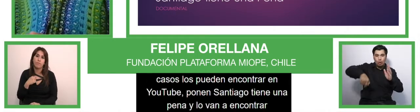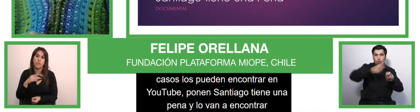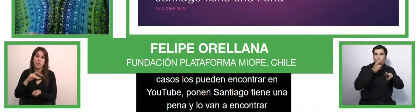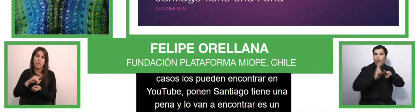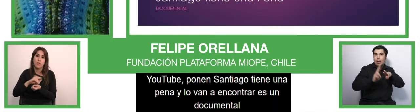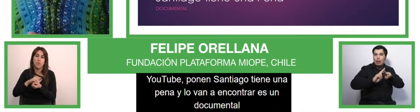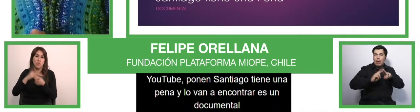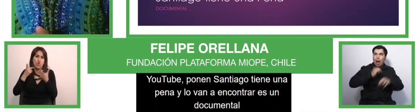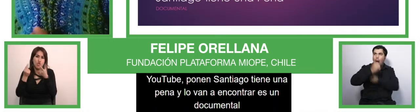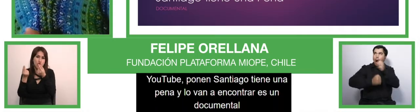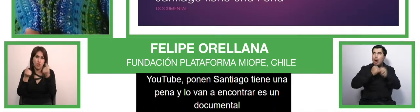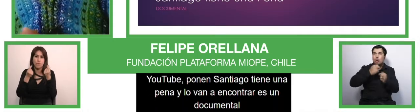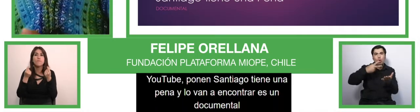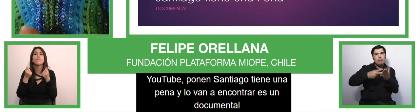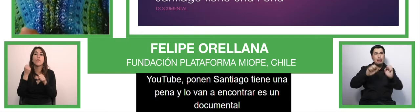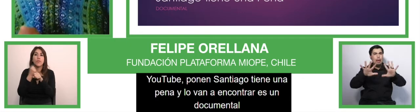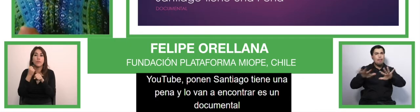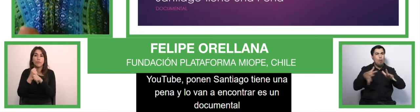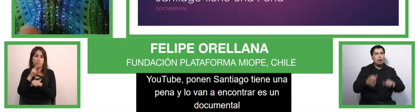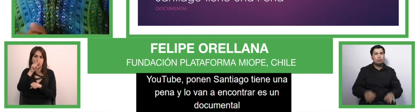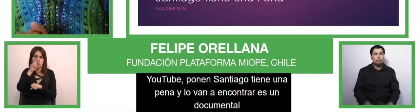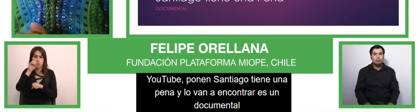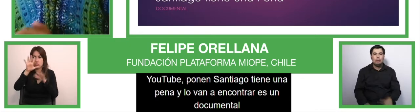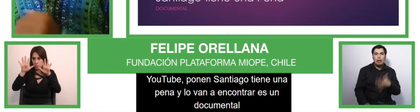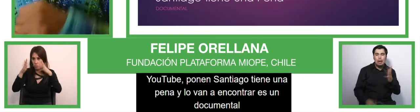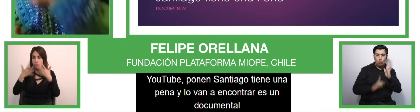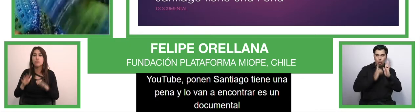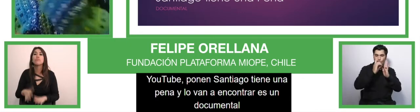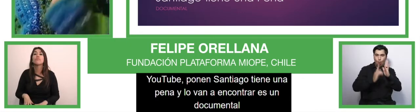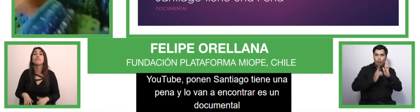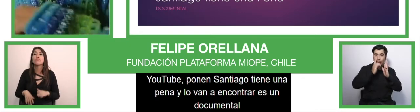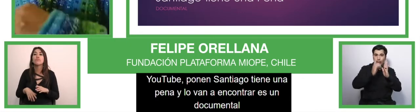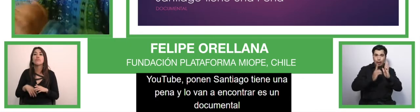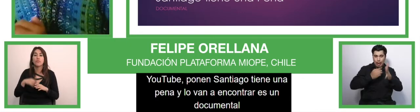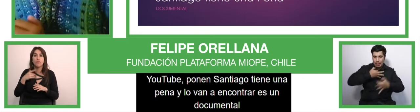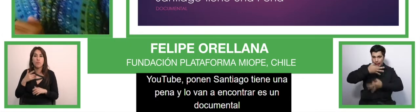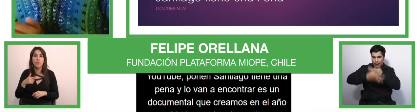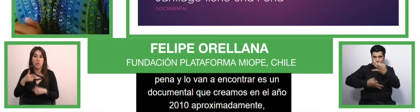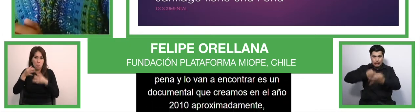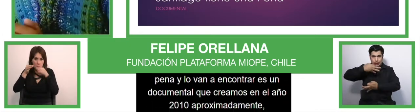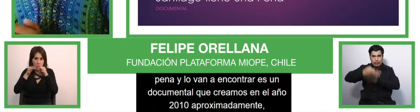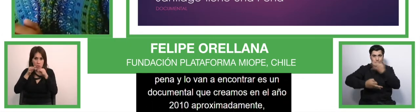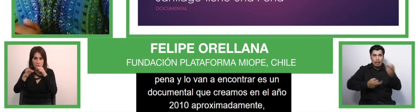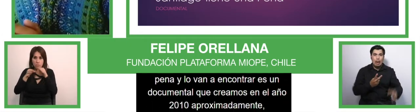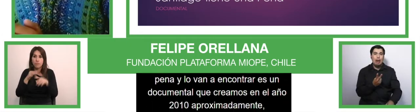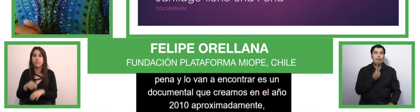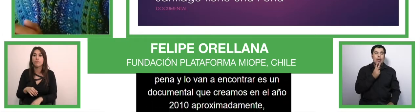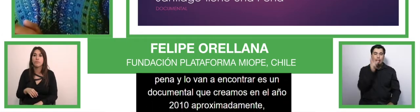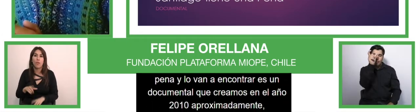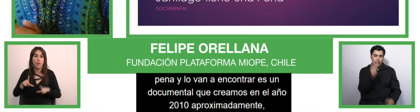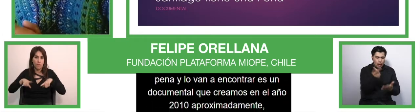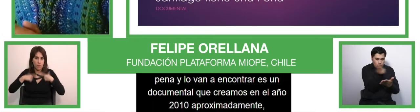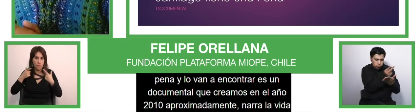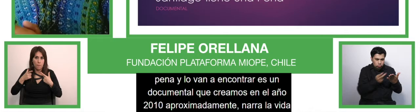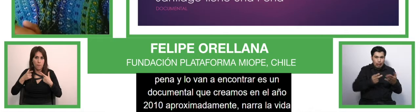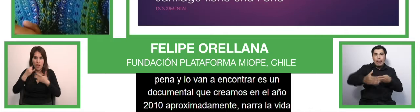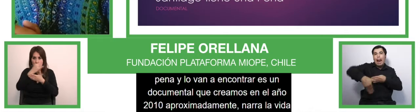año 2010 aproximadamente, que es un documental que narra la vida de los artistas